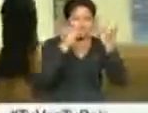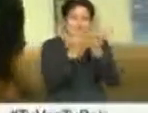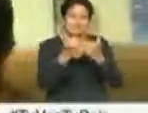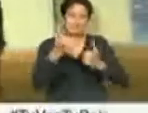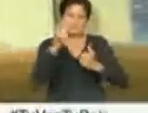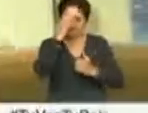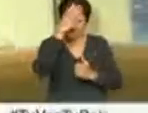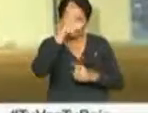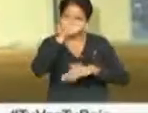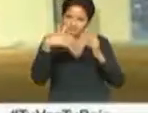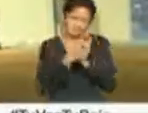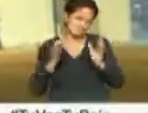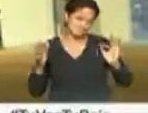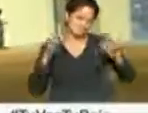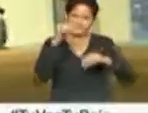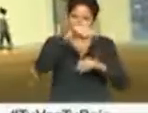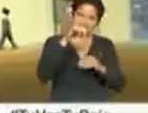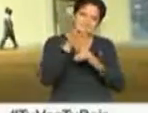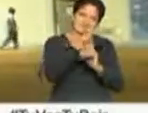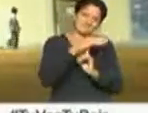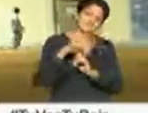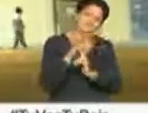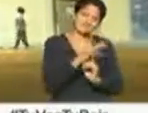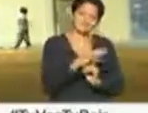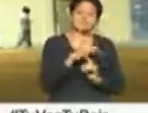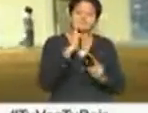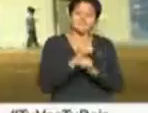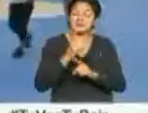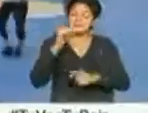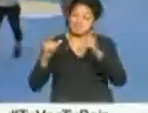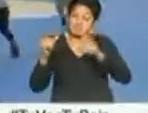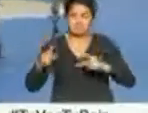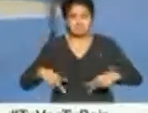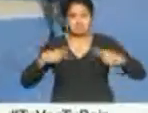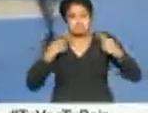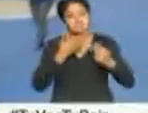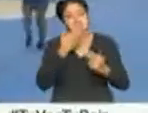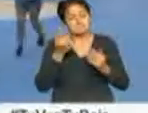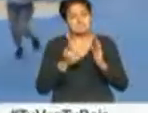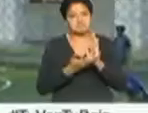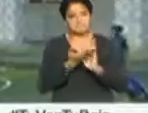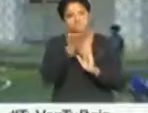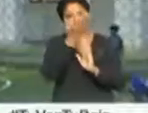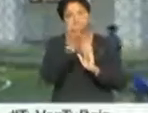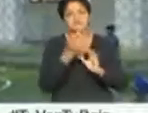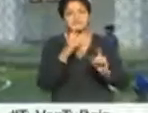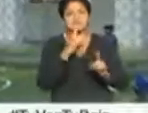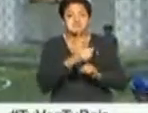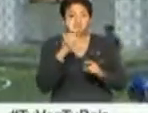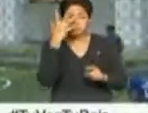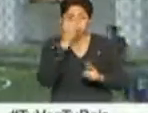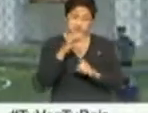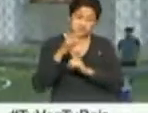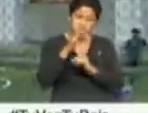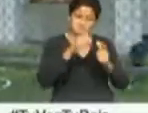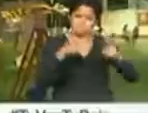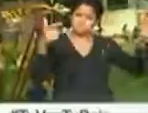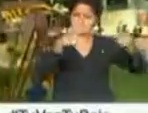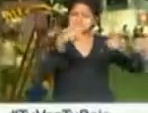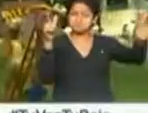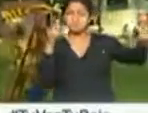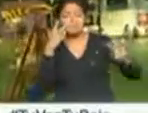en el cantón, mejorando la calidad de vida de sus habitantes y convirtiéndose en un elemento representativo